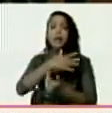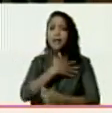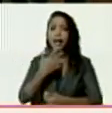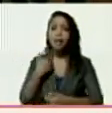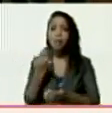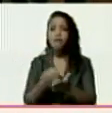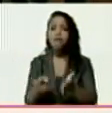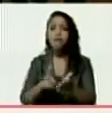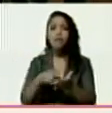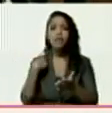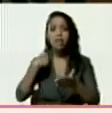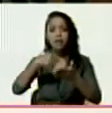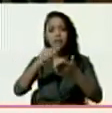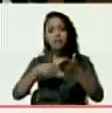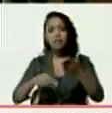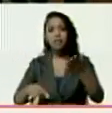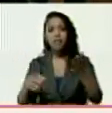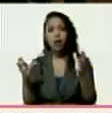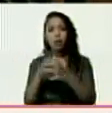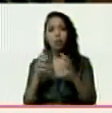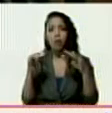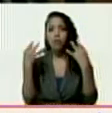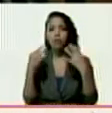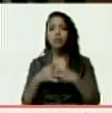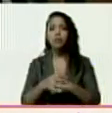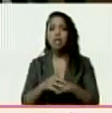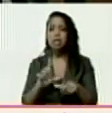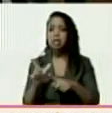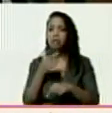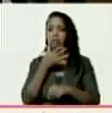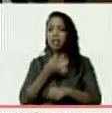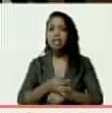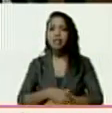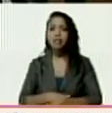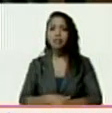del quórum. Listo, sencillito,